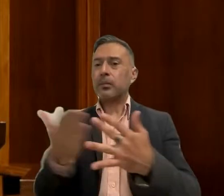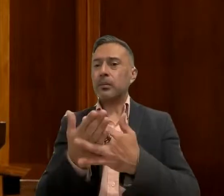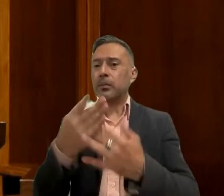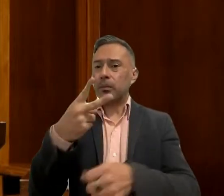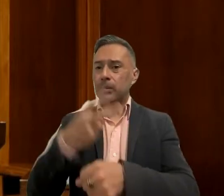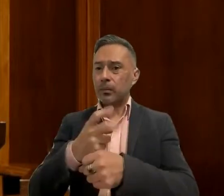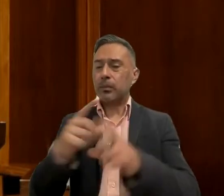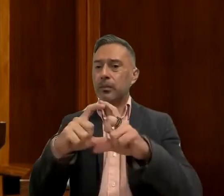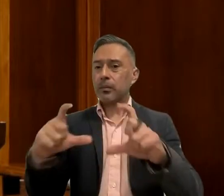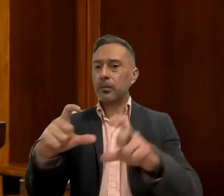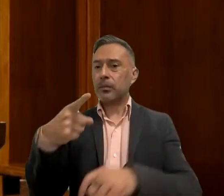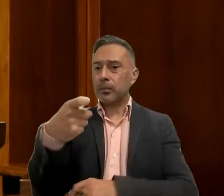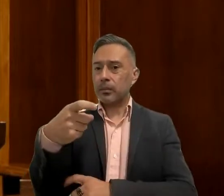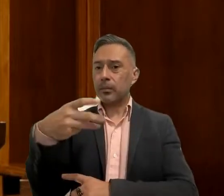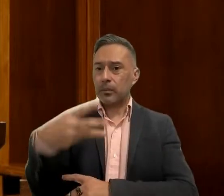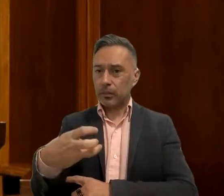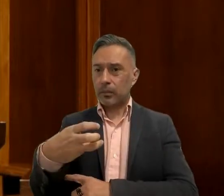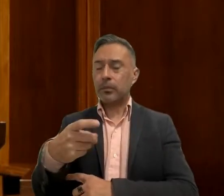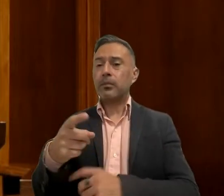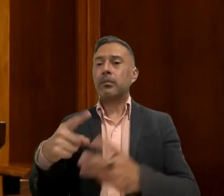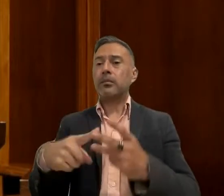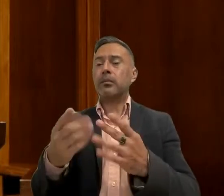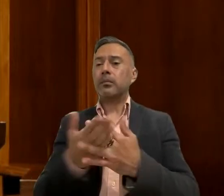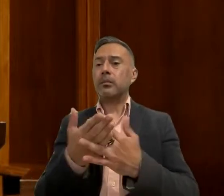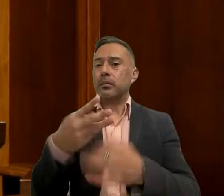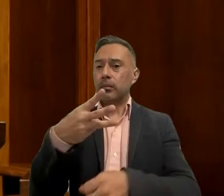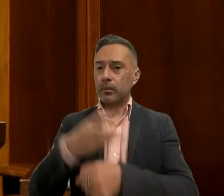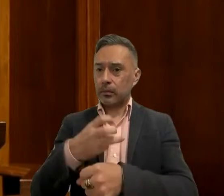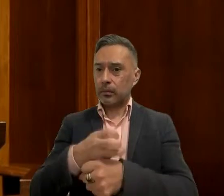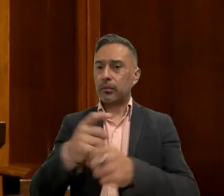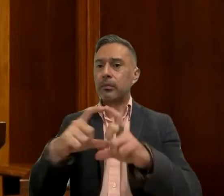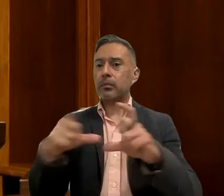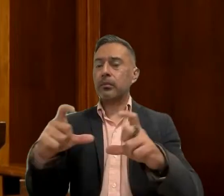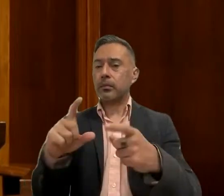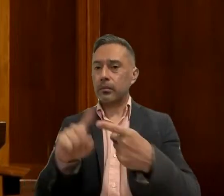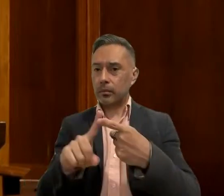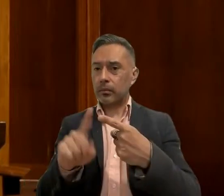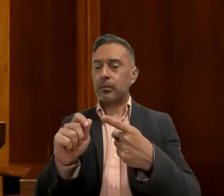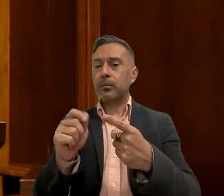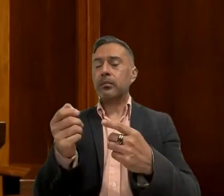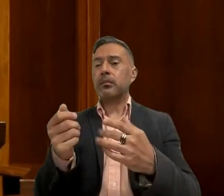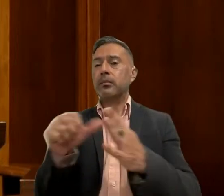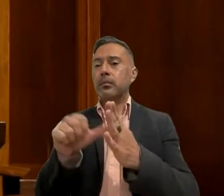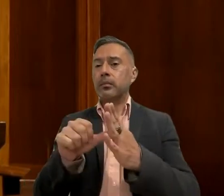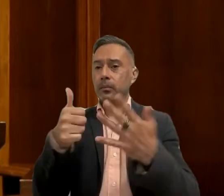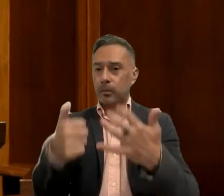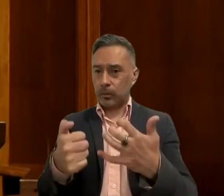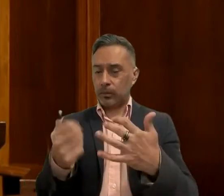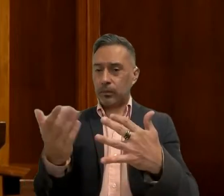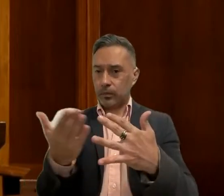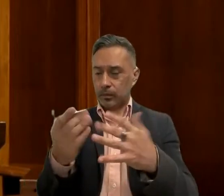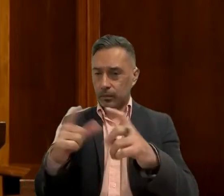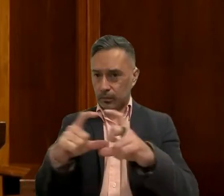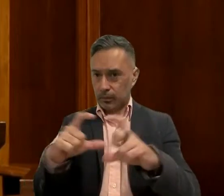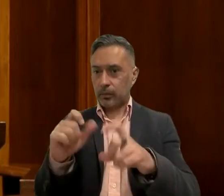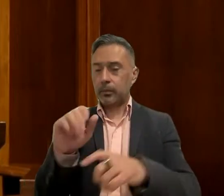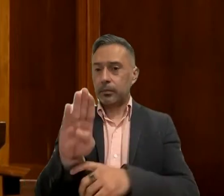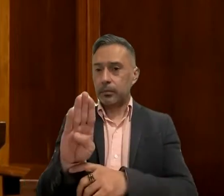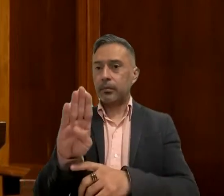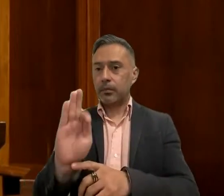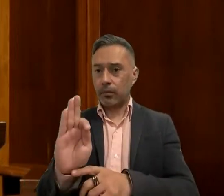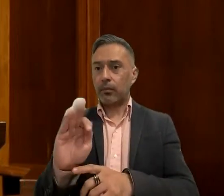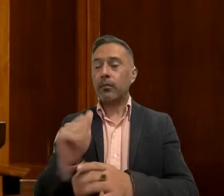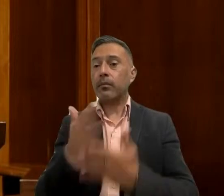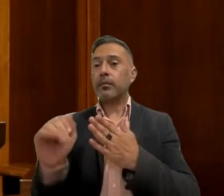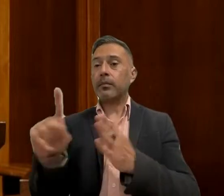y tercero, tercera, párrafo primero y sexta, párrafo tercero, incisos B y F, y se adicionan los